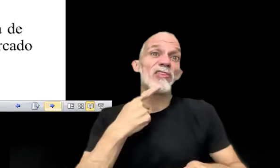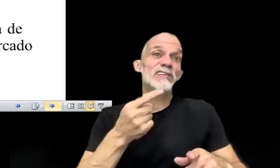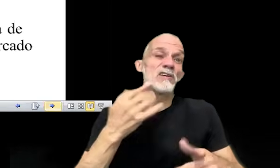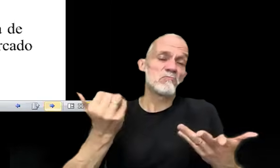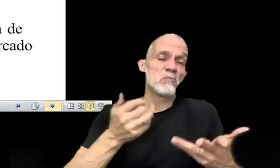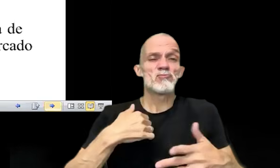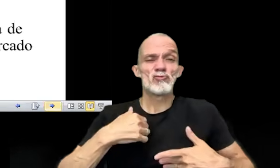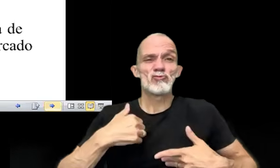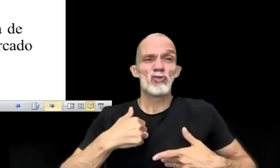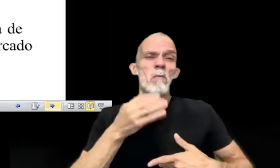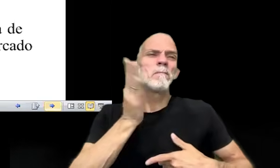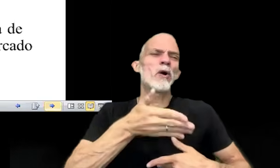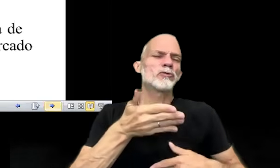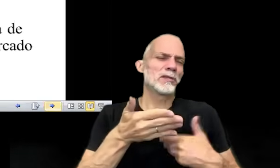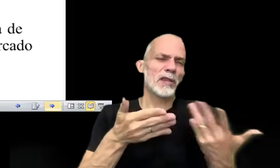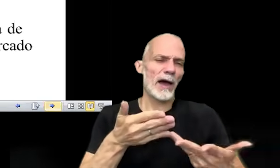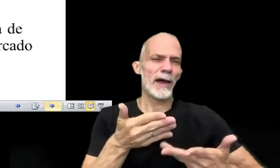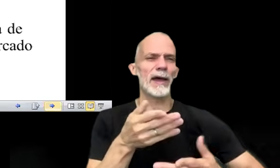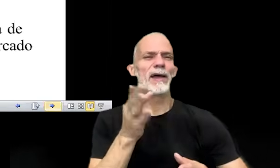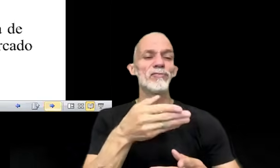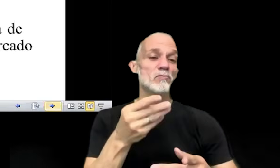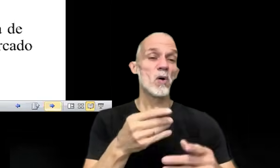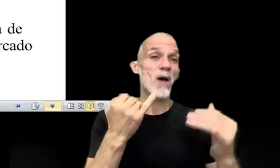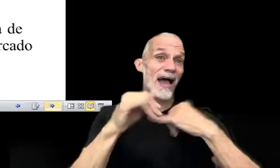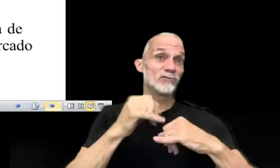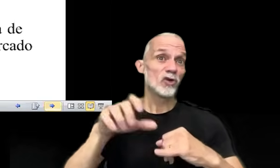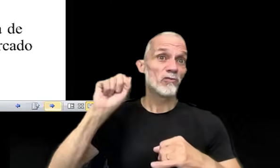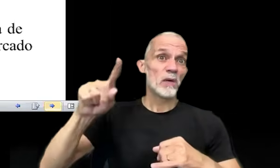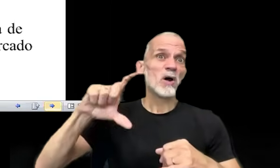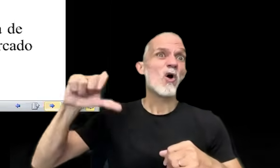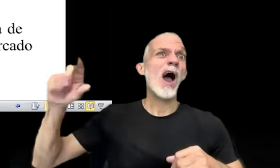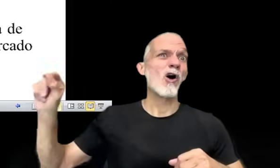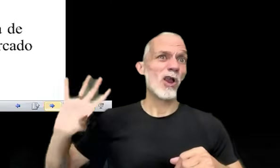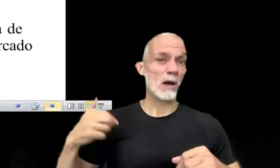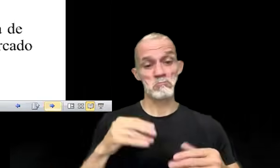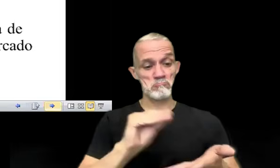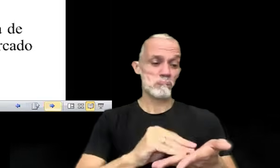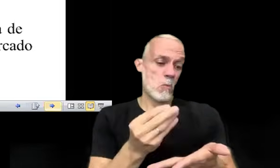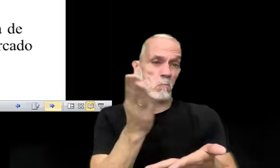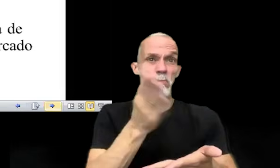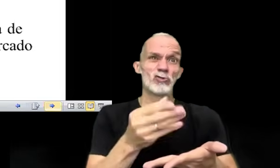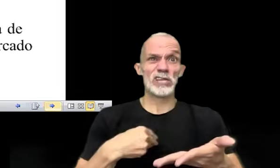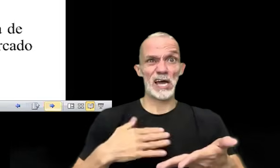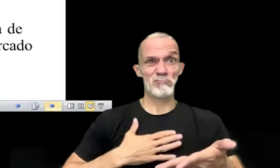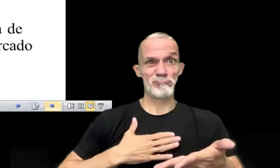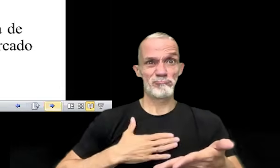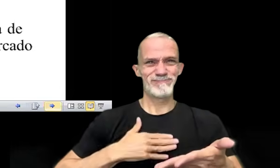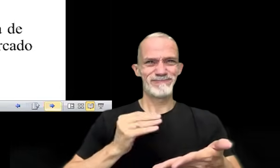puede decir que yo tengo cierto porcentaje de una acción de Coca-Cola, por ejemplo.